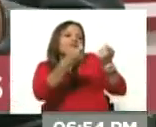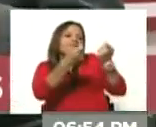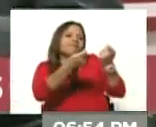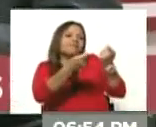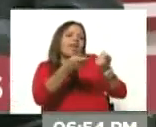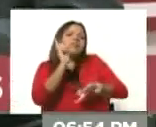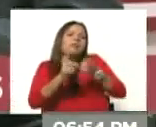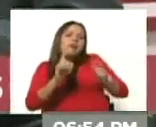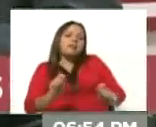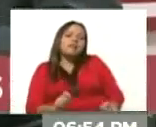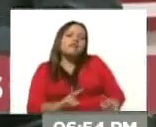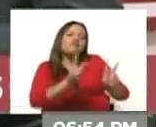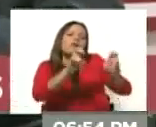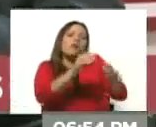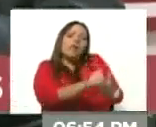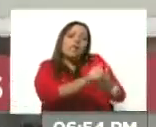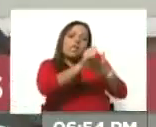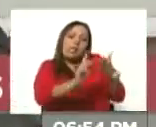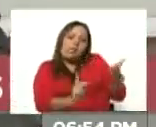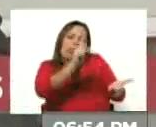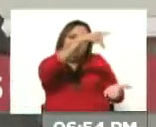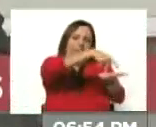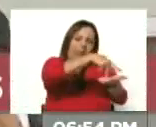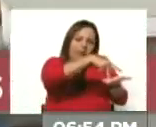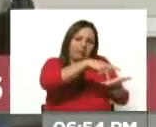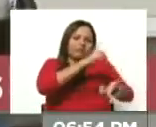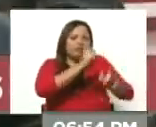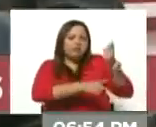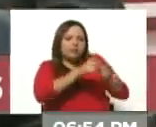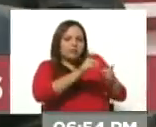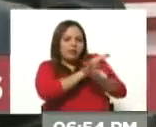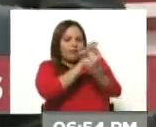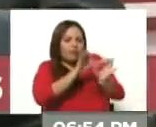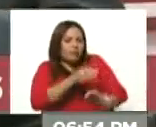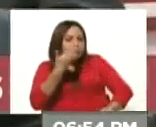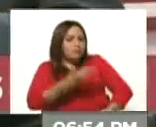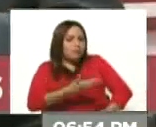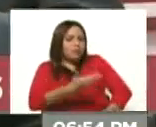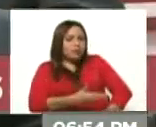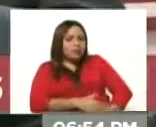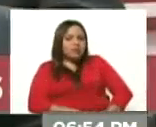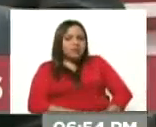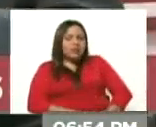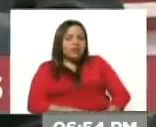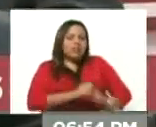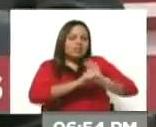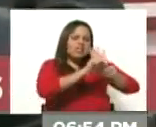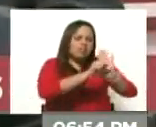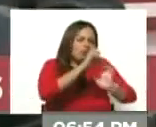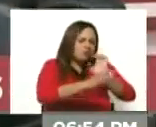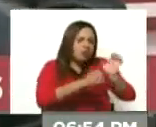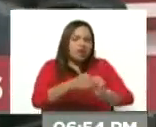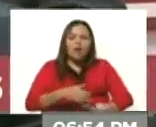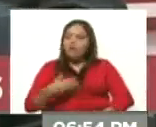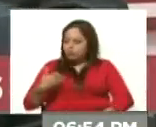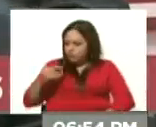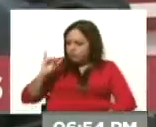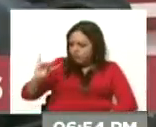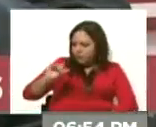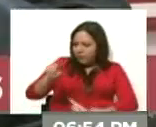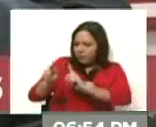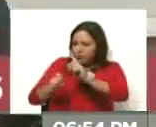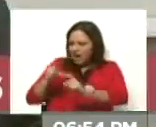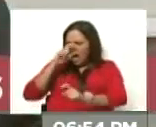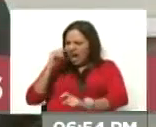emergen un nuevo liderazgo porque es eso todo en las condiciones fundamentales porque el acto si un bolo de emociones por él si yo te preguntaba algo de